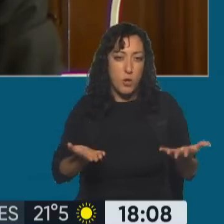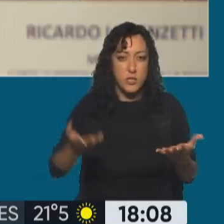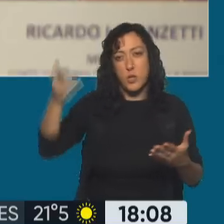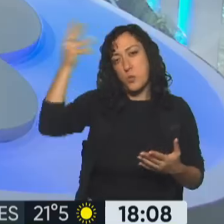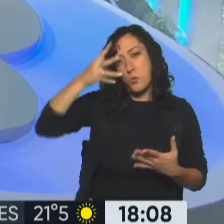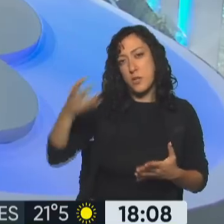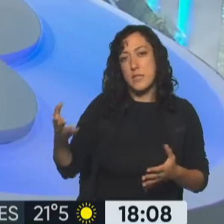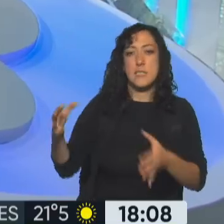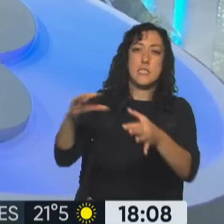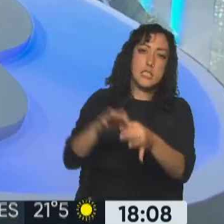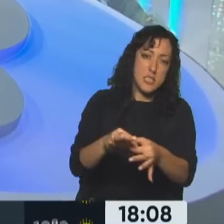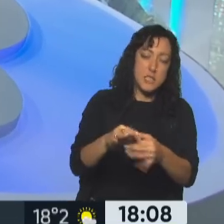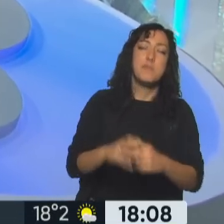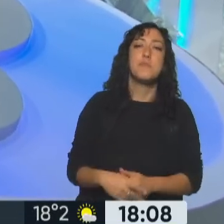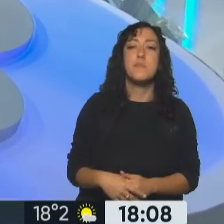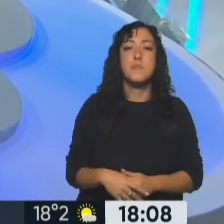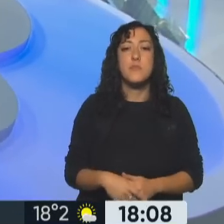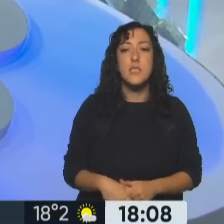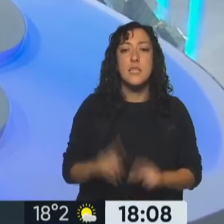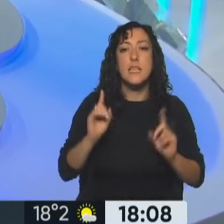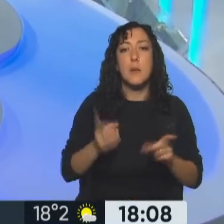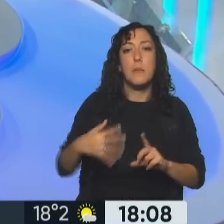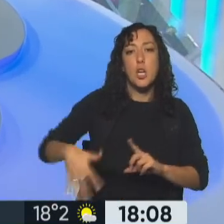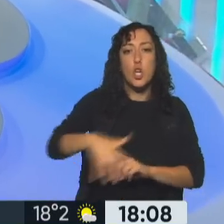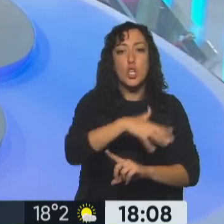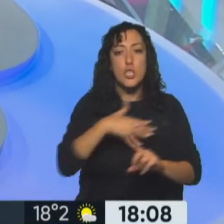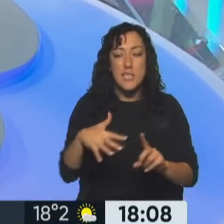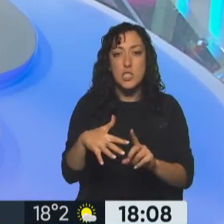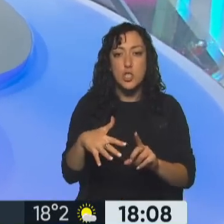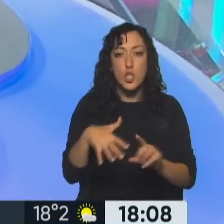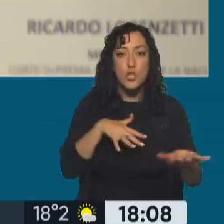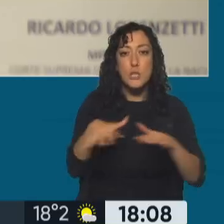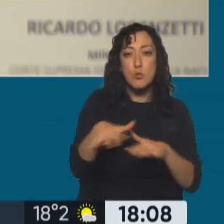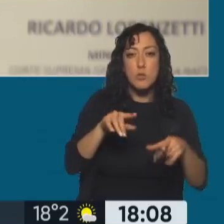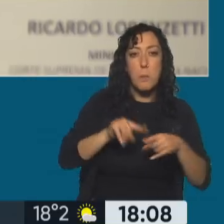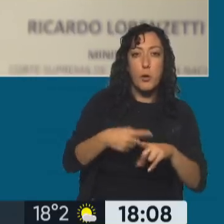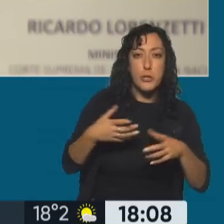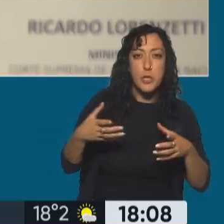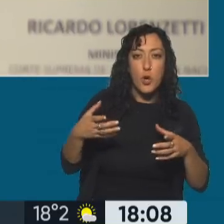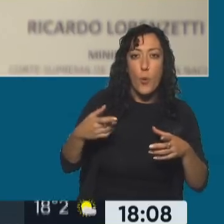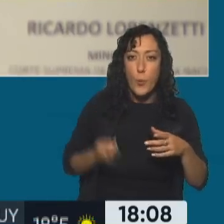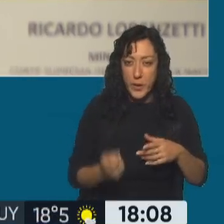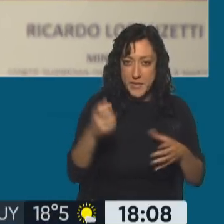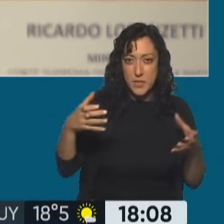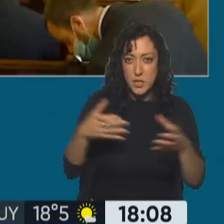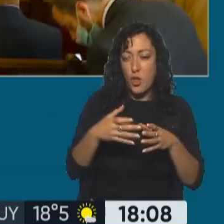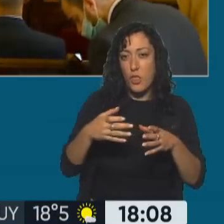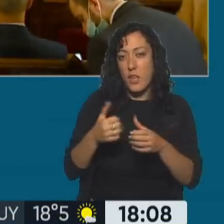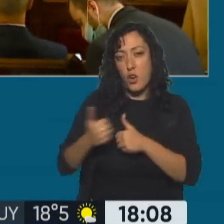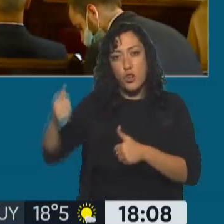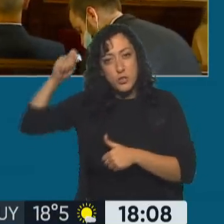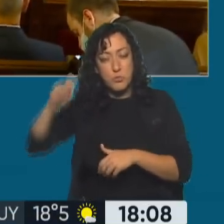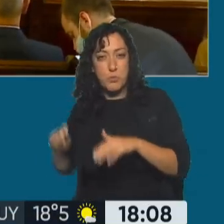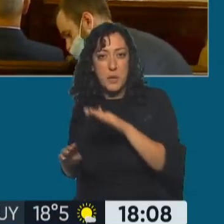Patricia Bullrich, ¿no? Y en medio, para cerrar este contexto, en medio de un juicio político que se le sigue a los integrantes de la Corte Suprema de